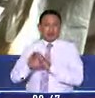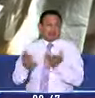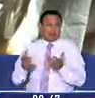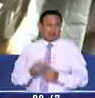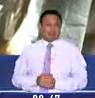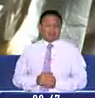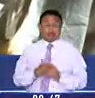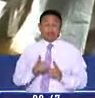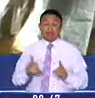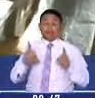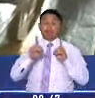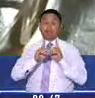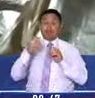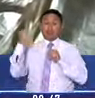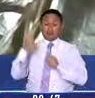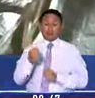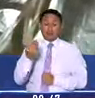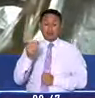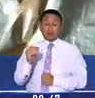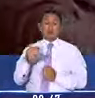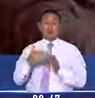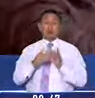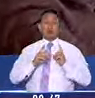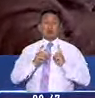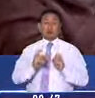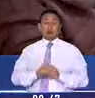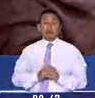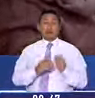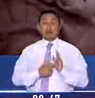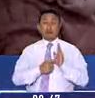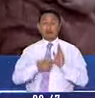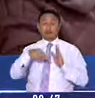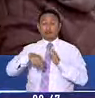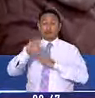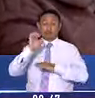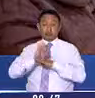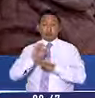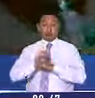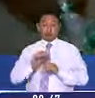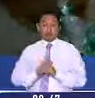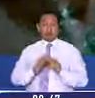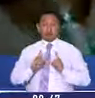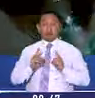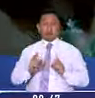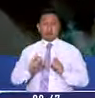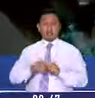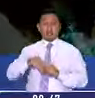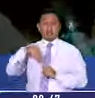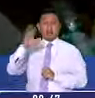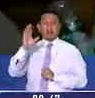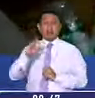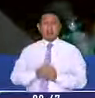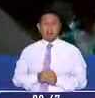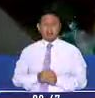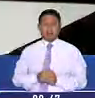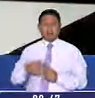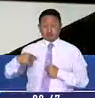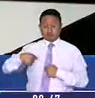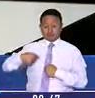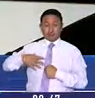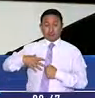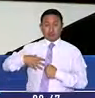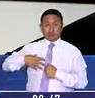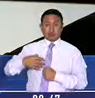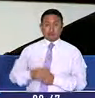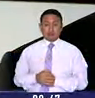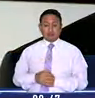Datos recopilados por la Fundación Jóvenes contra el Cáncer muestran que en nuestro país el cáncer de mayor prevalencia es el de mama. Hemos